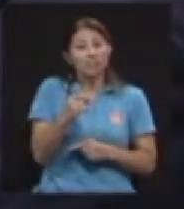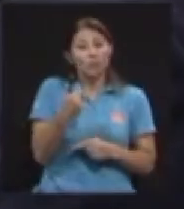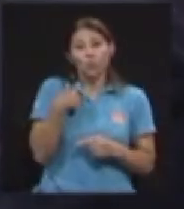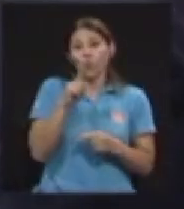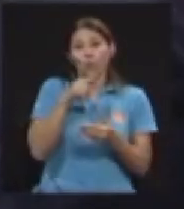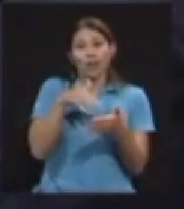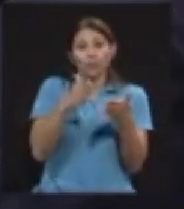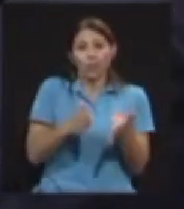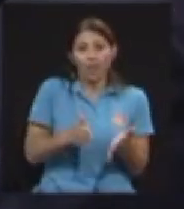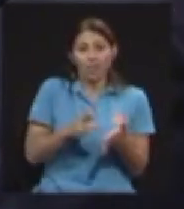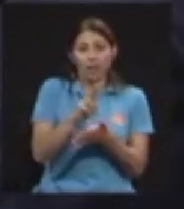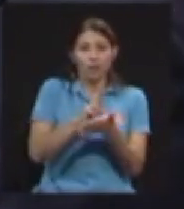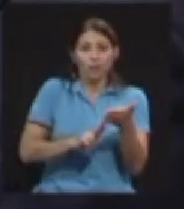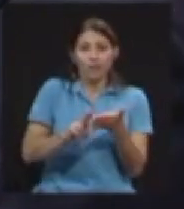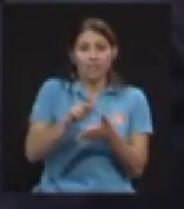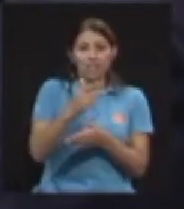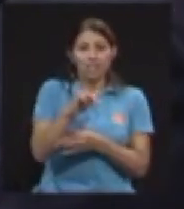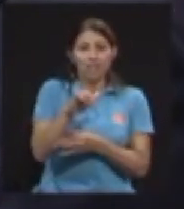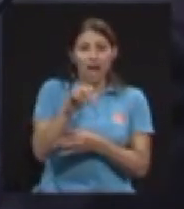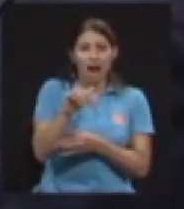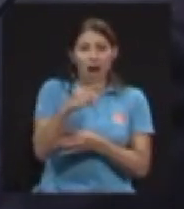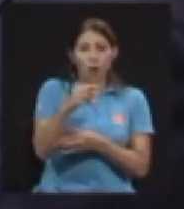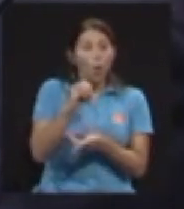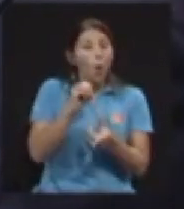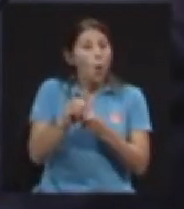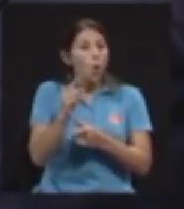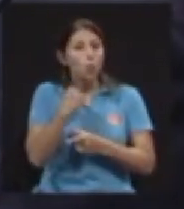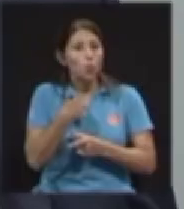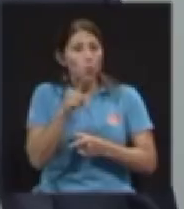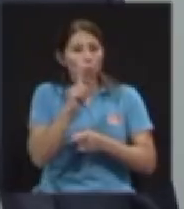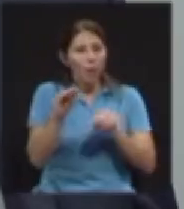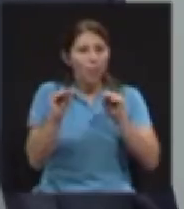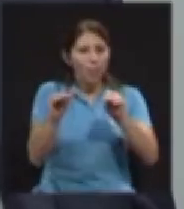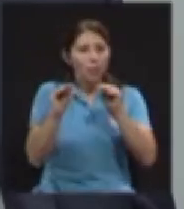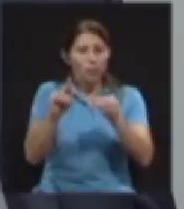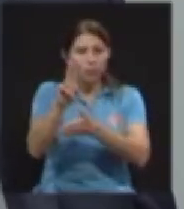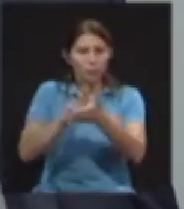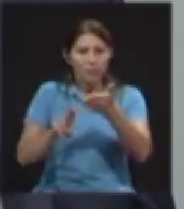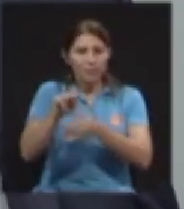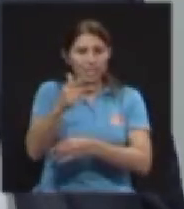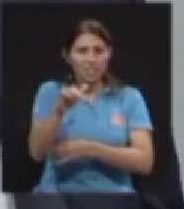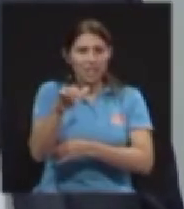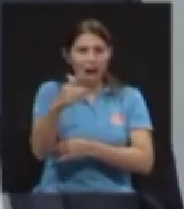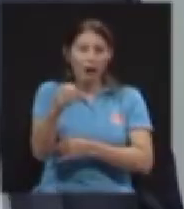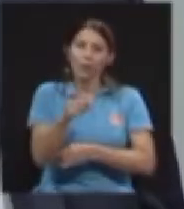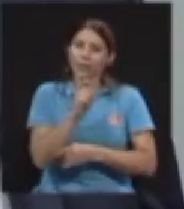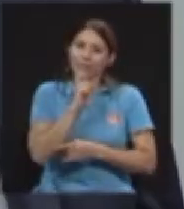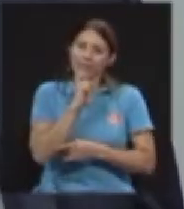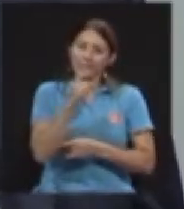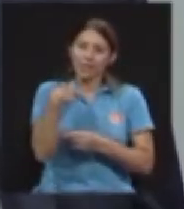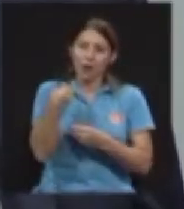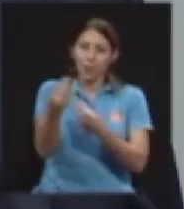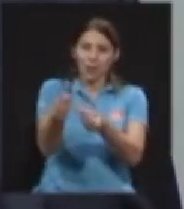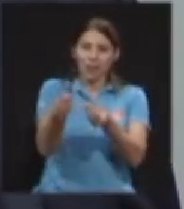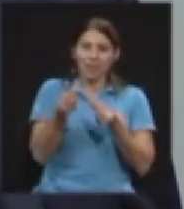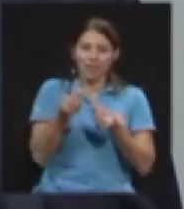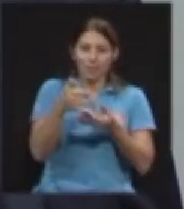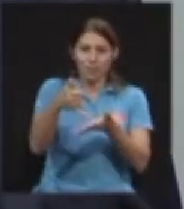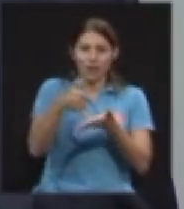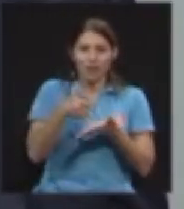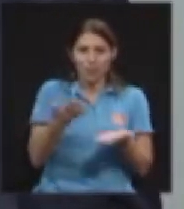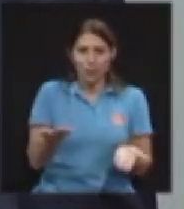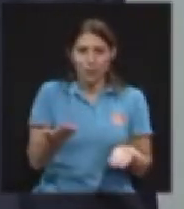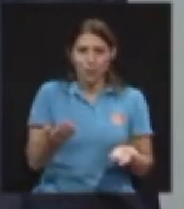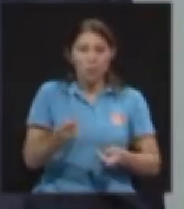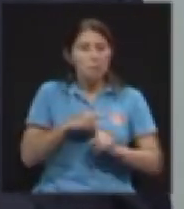Chicago, es difícil que le dieran el premio Nobel. Bueno, hay un problema de correspondencia, por supuesto, ¿verdad? Muy probablemente Tirol pues, ha